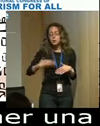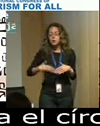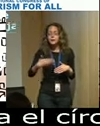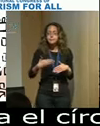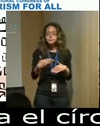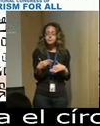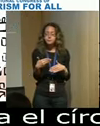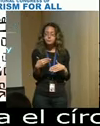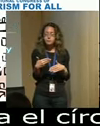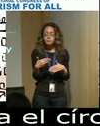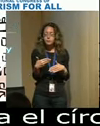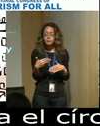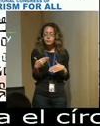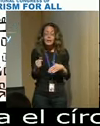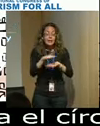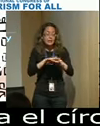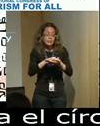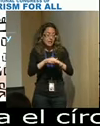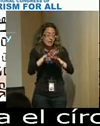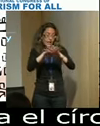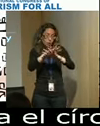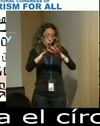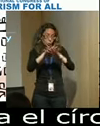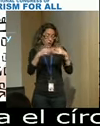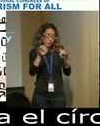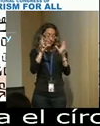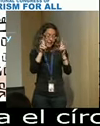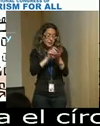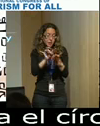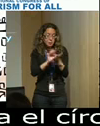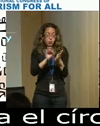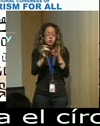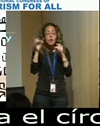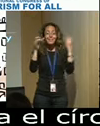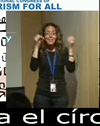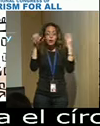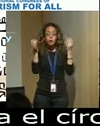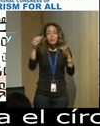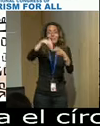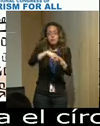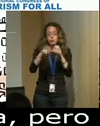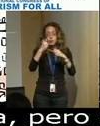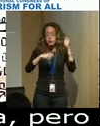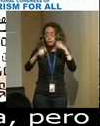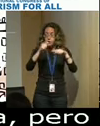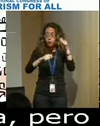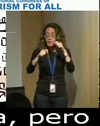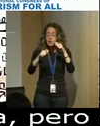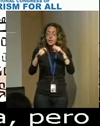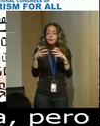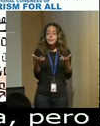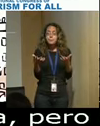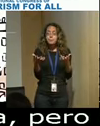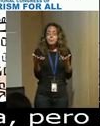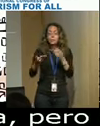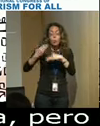todo de toda generar esta estructura de servicios de ocio que hay en el mundo asociativo, es qué pasa o qué